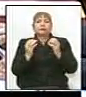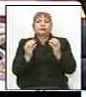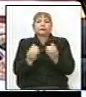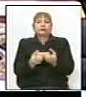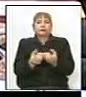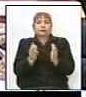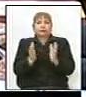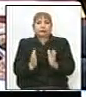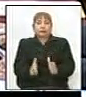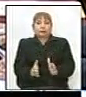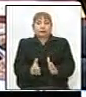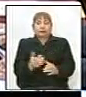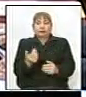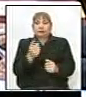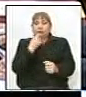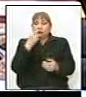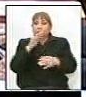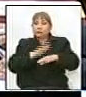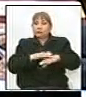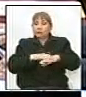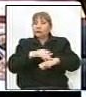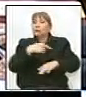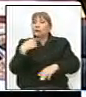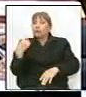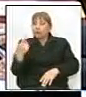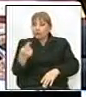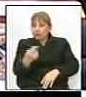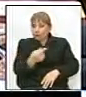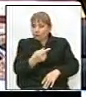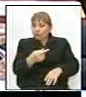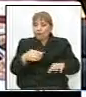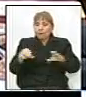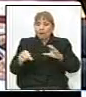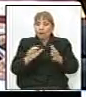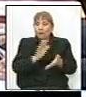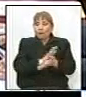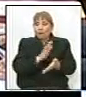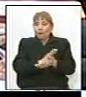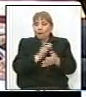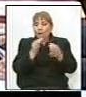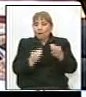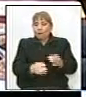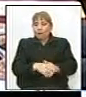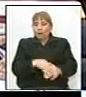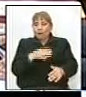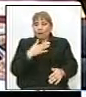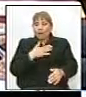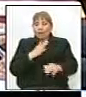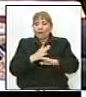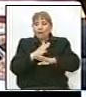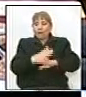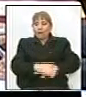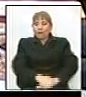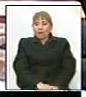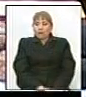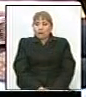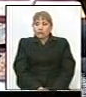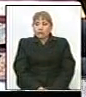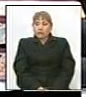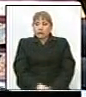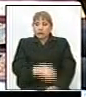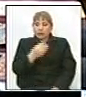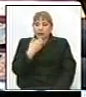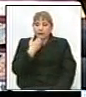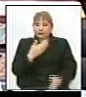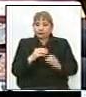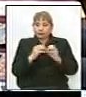pueda, digamos, hacer una denuncia, sino que ellos también tienen que actuar de oficio, que eso es lo principal. Esa es mi intervención, señor presidente. Gracias. Gracias,